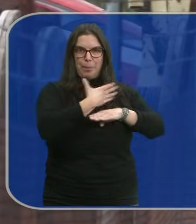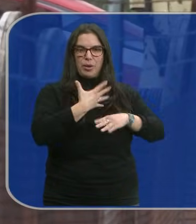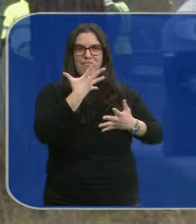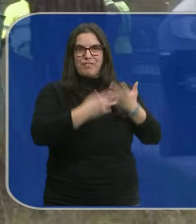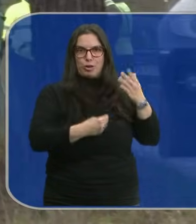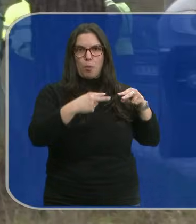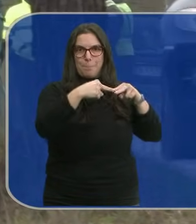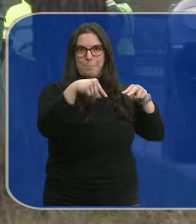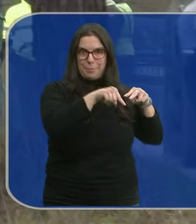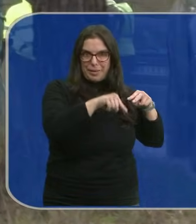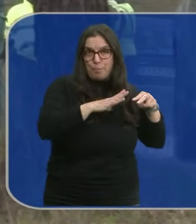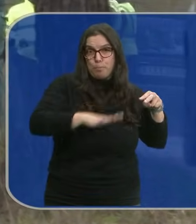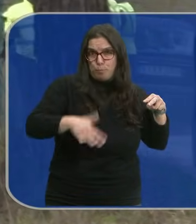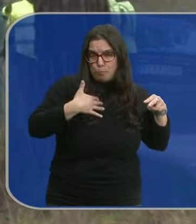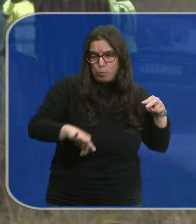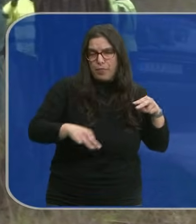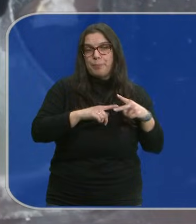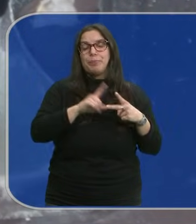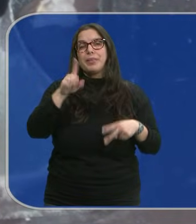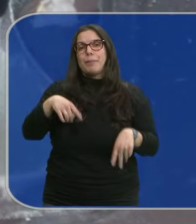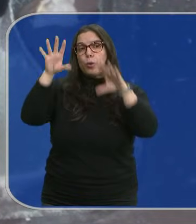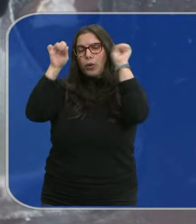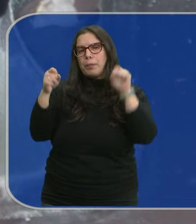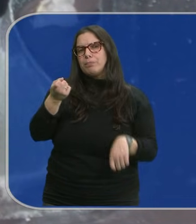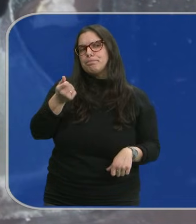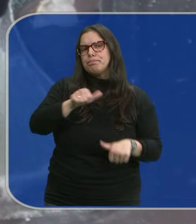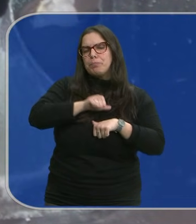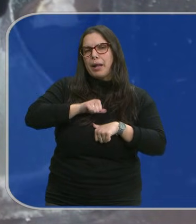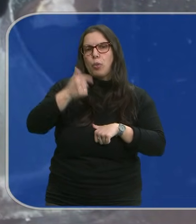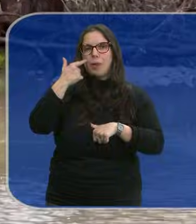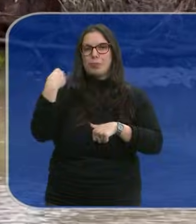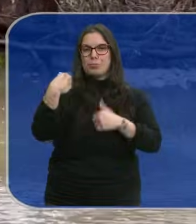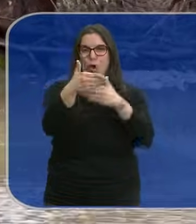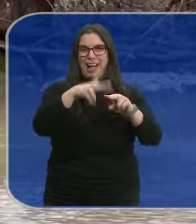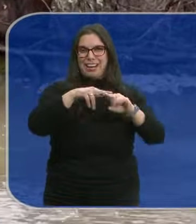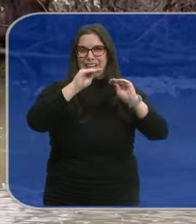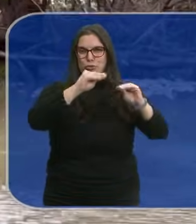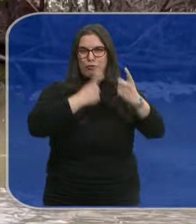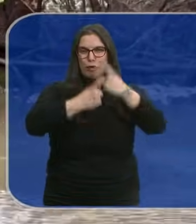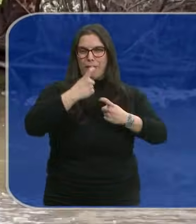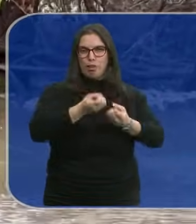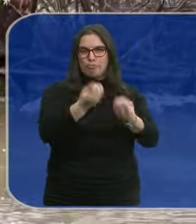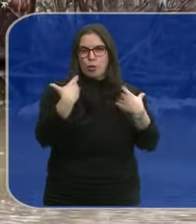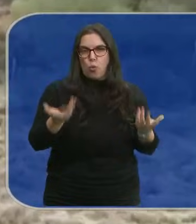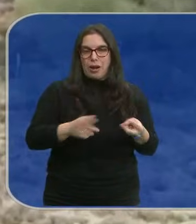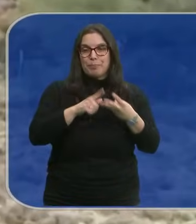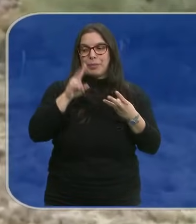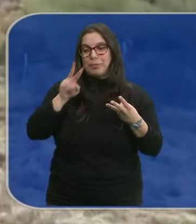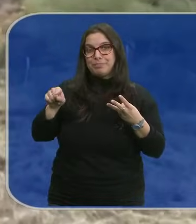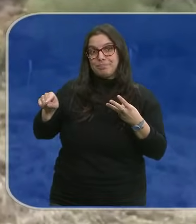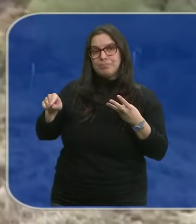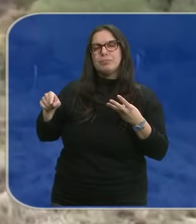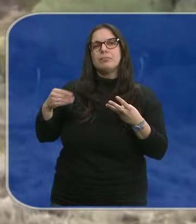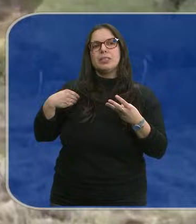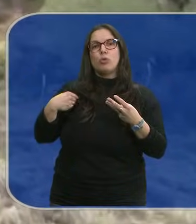en la vía. Pendientes también la Guardia Civil de los datos que aporte la caja negra y de esta pieza de 10 toneladas del chasis